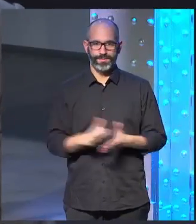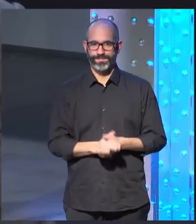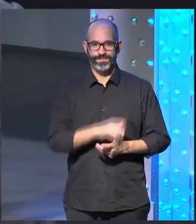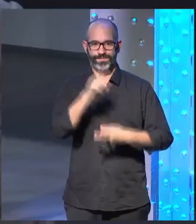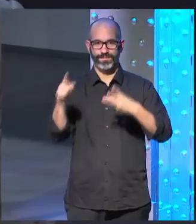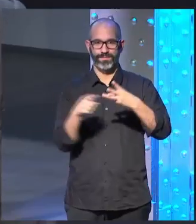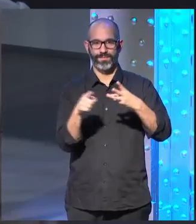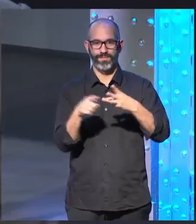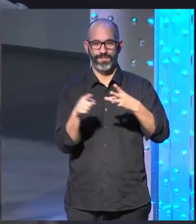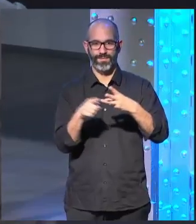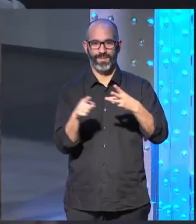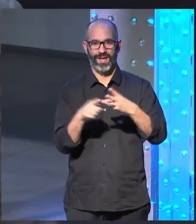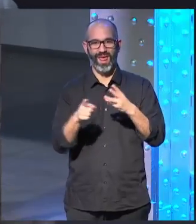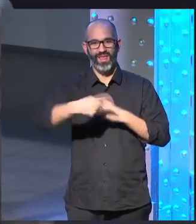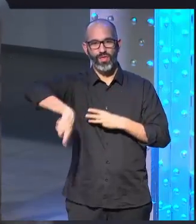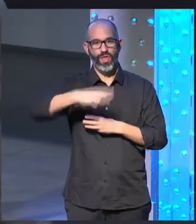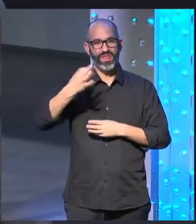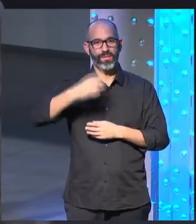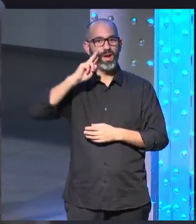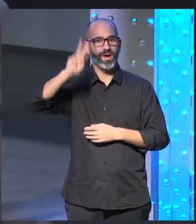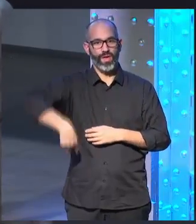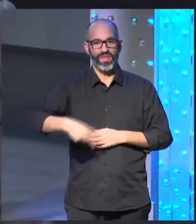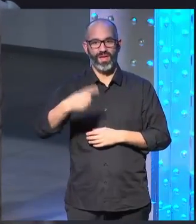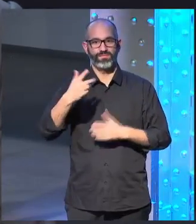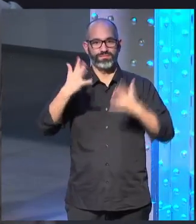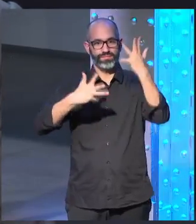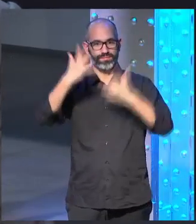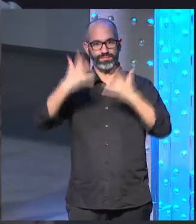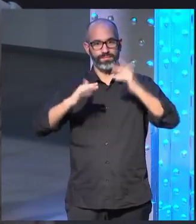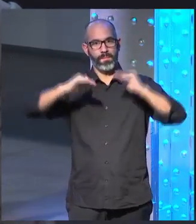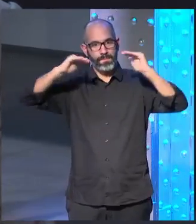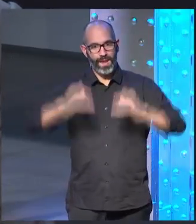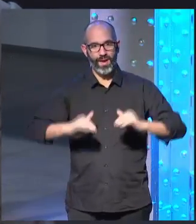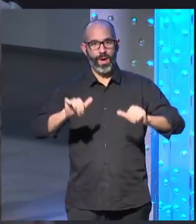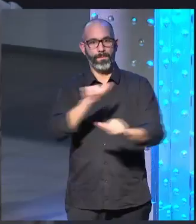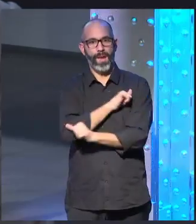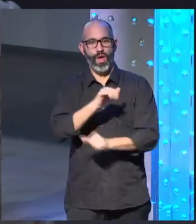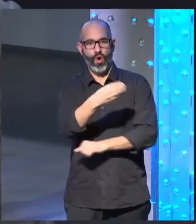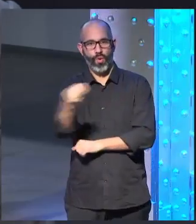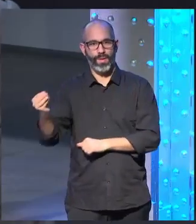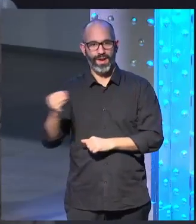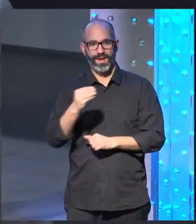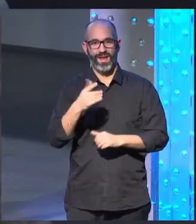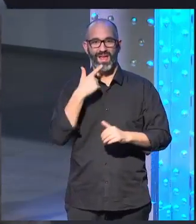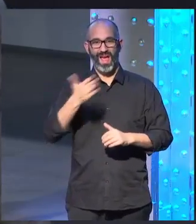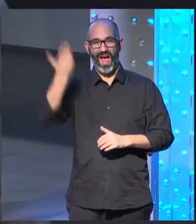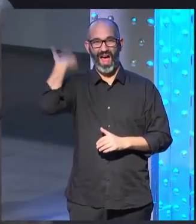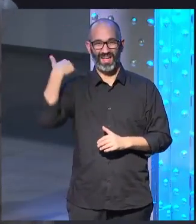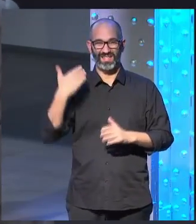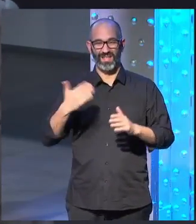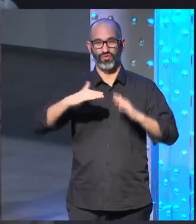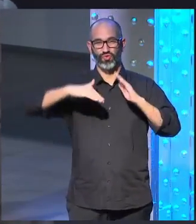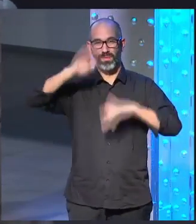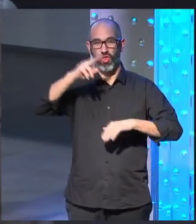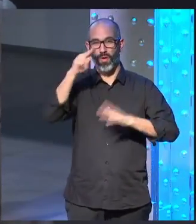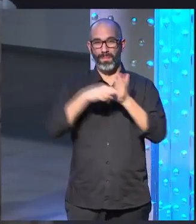Tres. No obstante, hay que reconocer que las cifras se han suavizado. La tasa de paso de paro juvenil llegó a superar